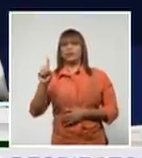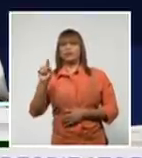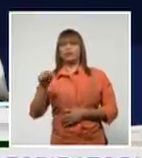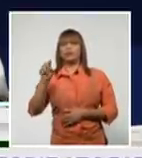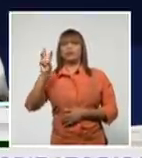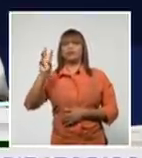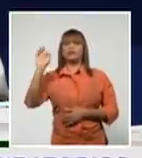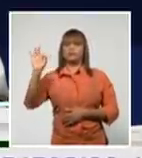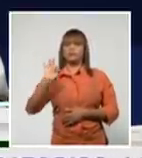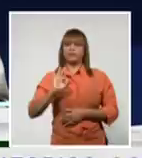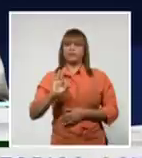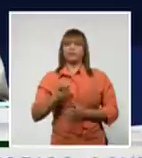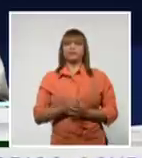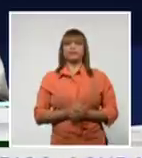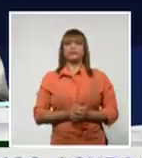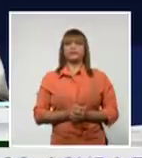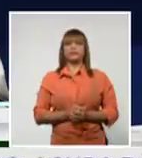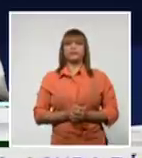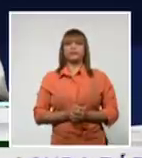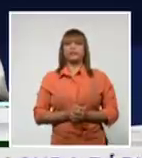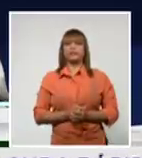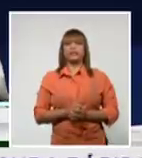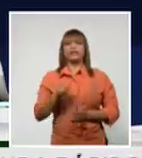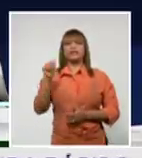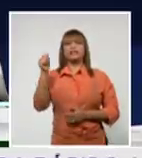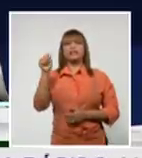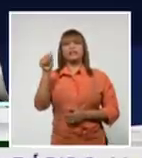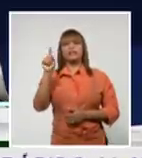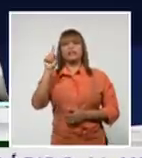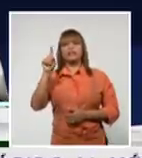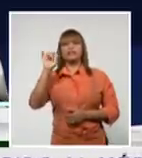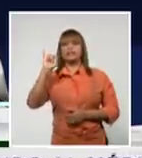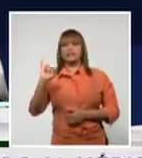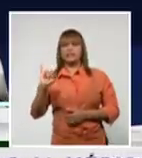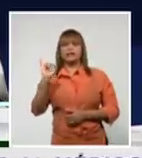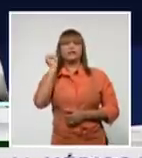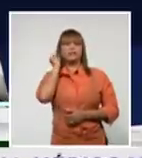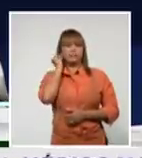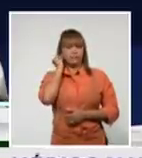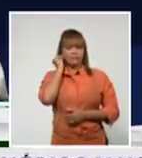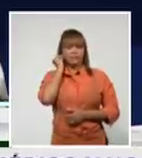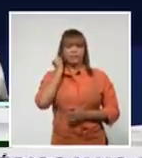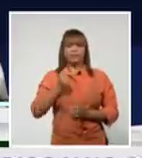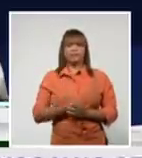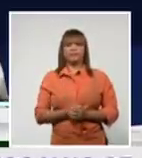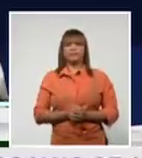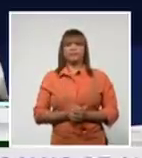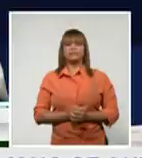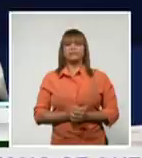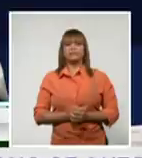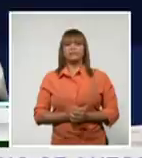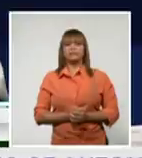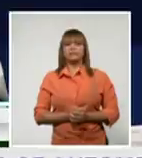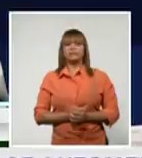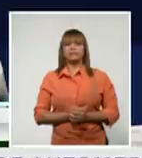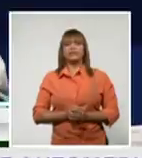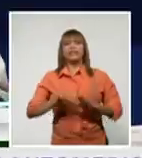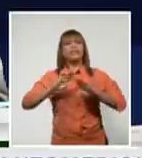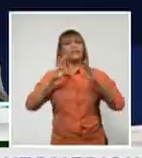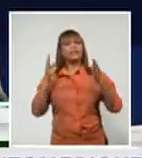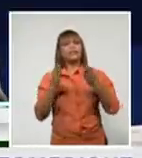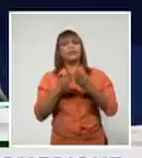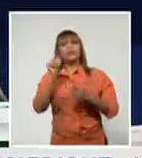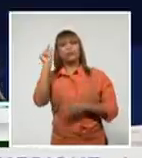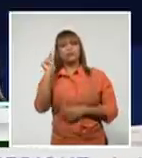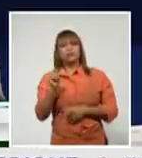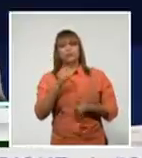51,3%. Y 16 del sexo femenino, y ya de todas las personas